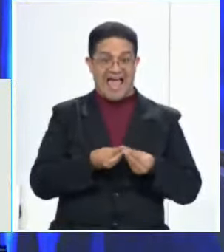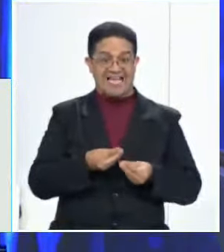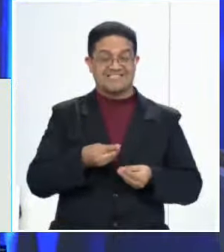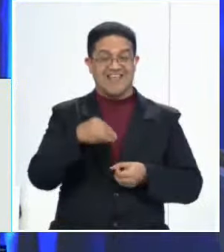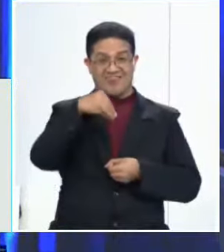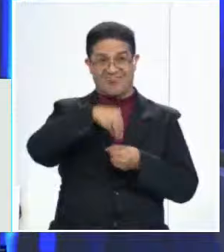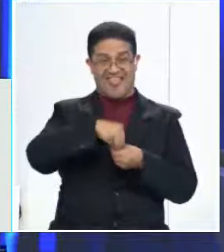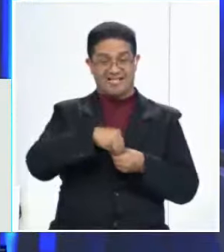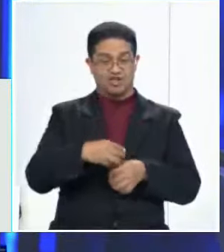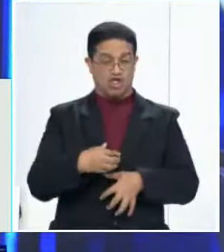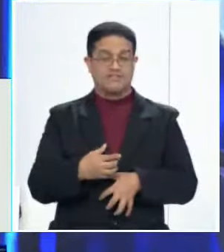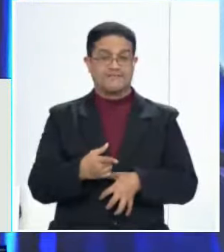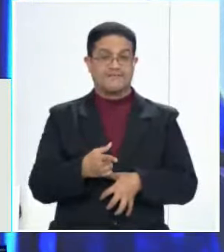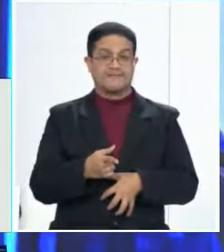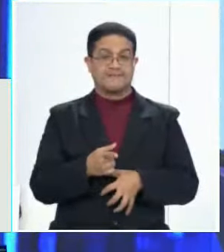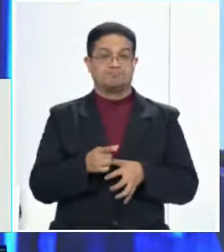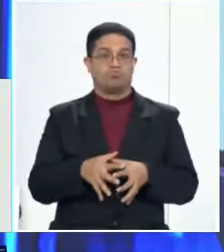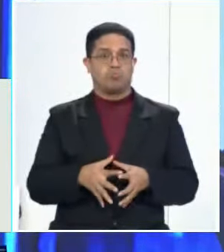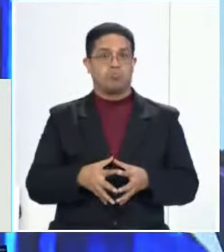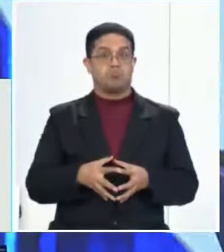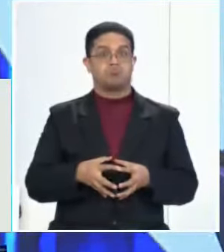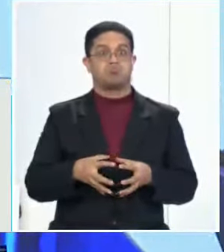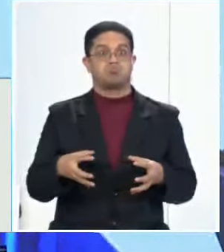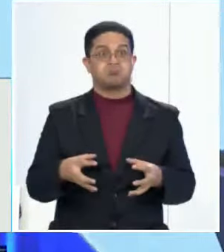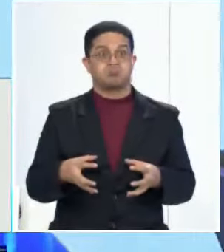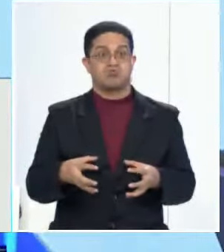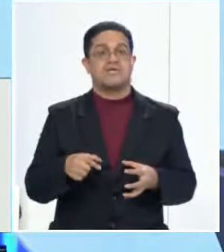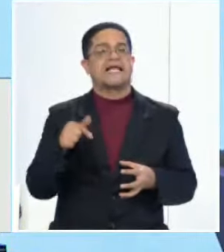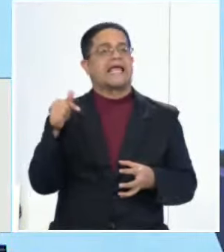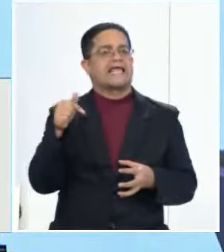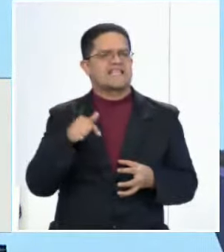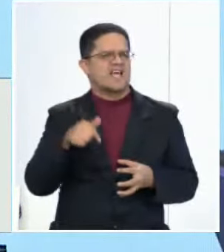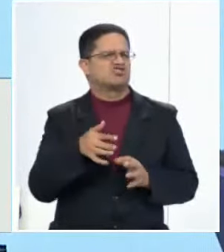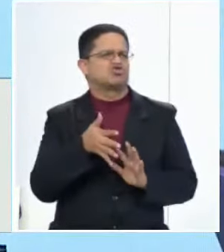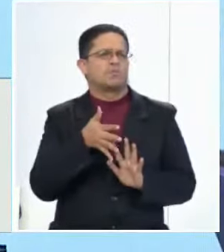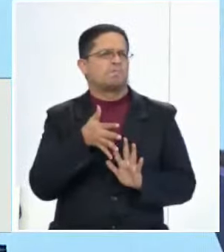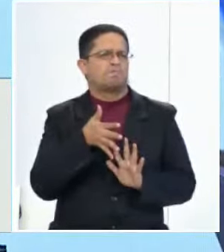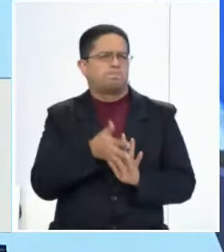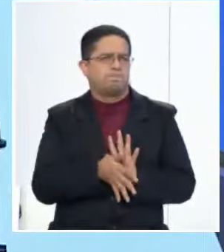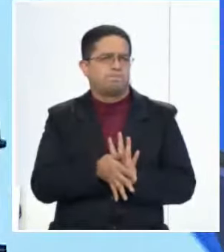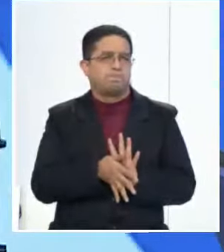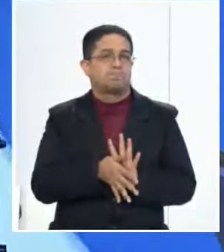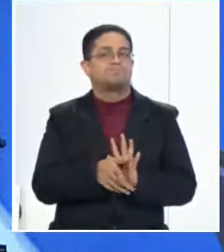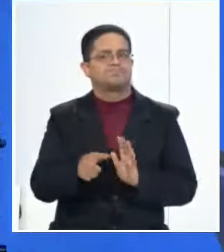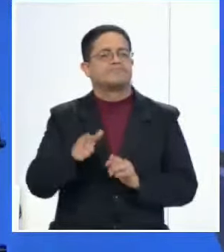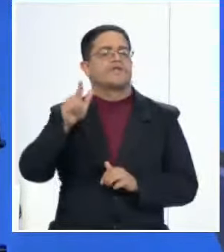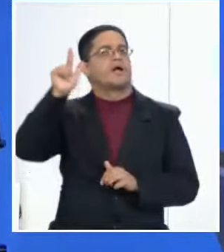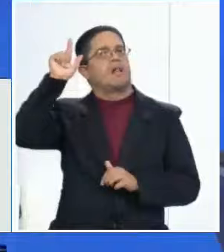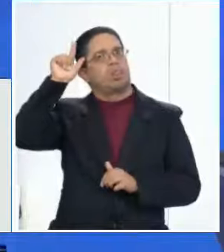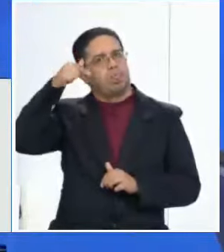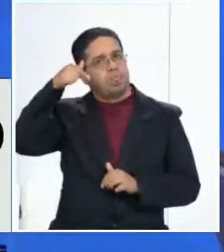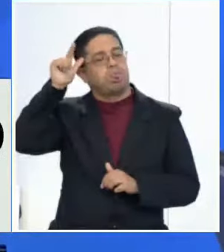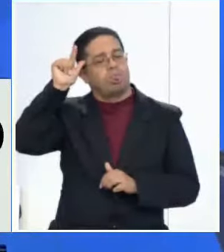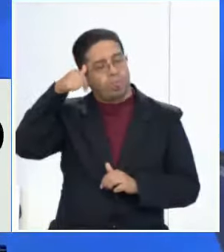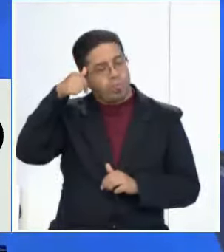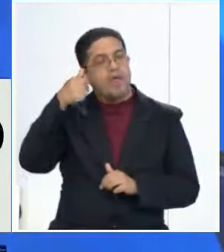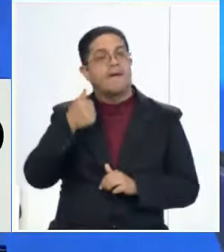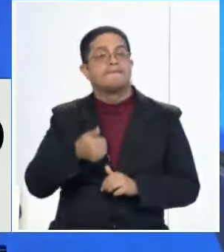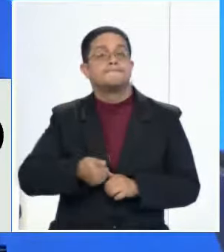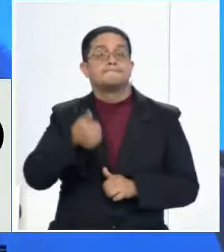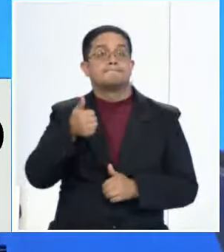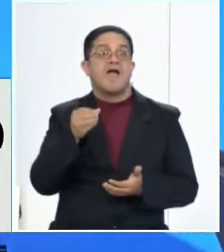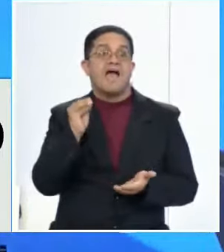vejiga, se irrite, se inflame. Okay. Bien, y esto nos lleva o nos condiciona a orinar más veces de lo